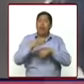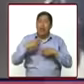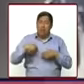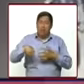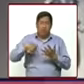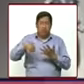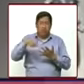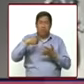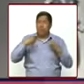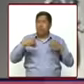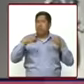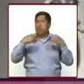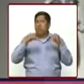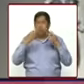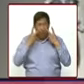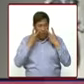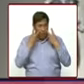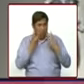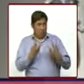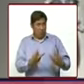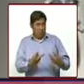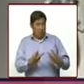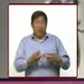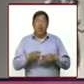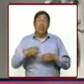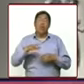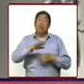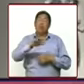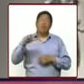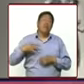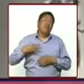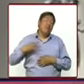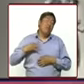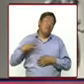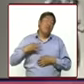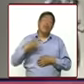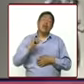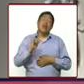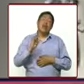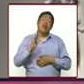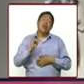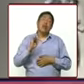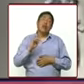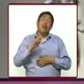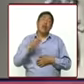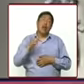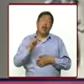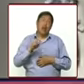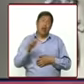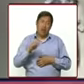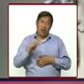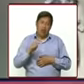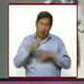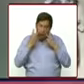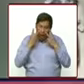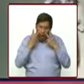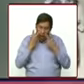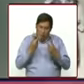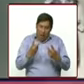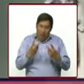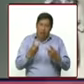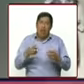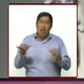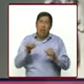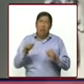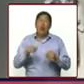lugares, por los mercados. Fueron vistas en Ibirgarzama, en el trópico de Cochabamba. También fueron vistas en la ciudad de Cochabamba. De